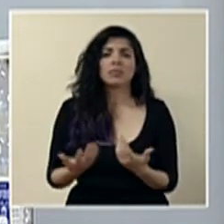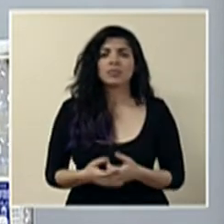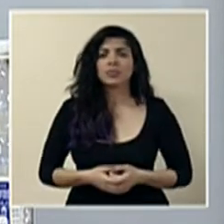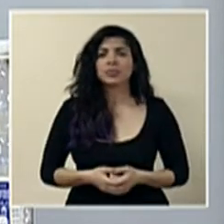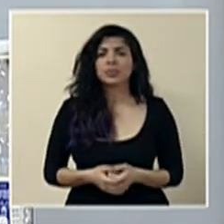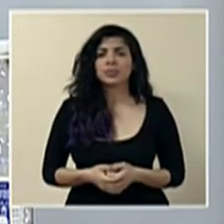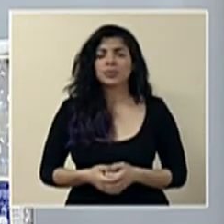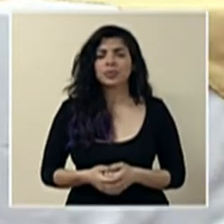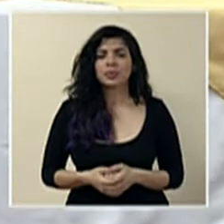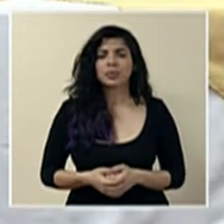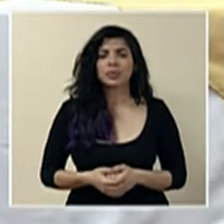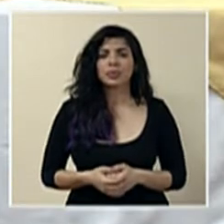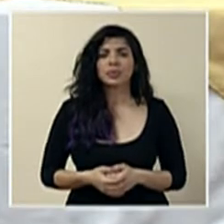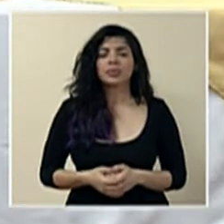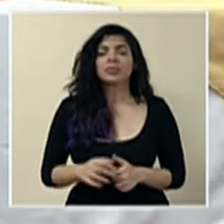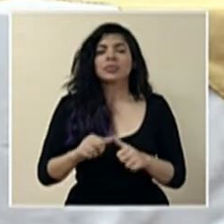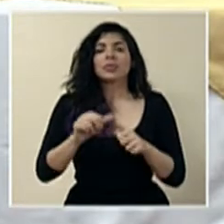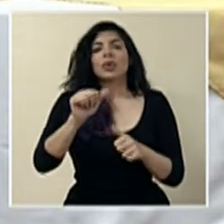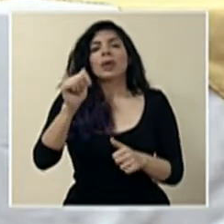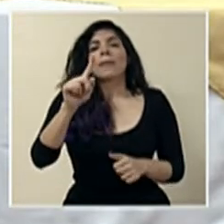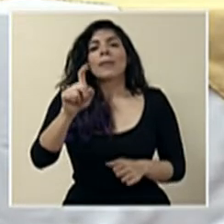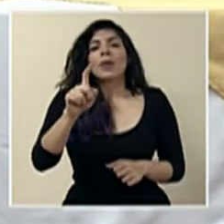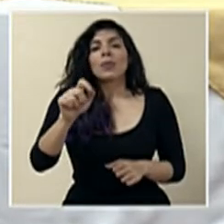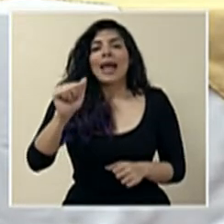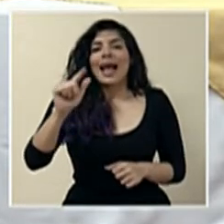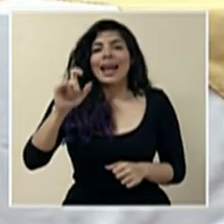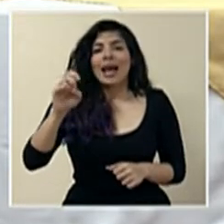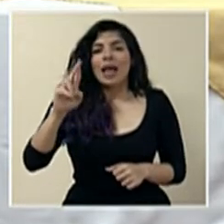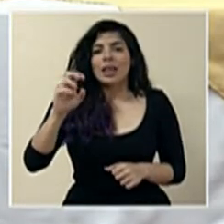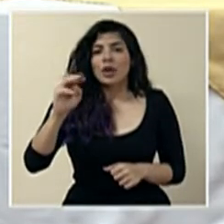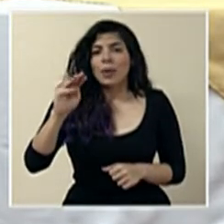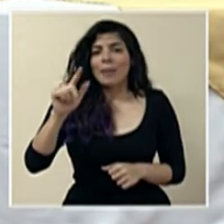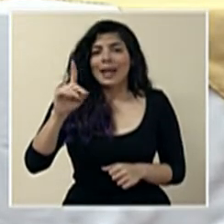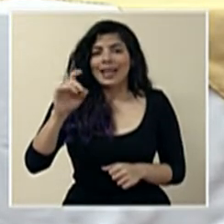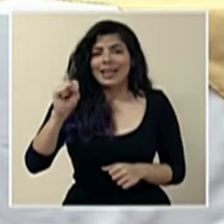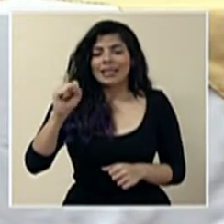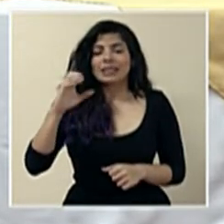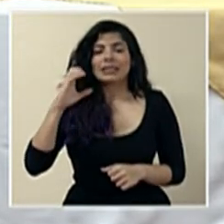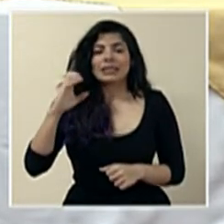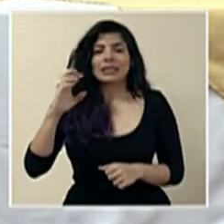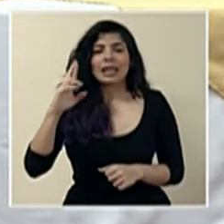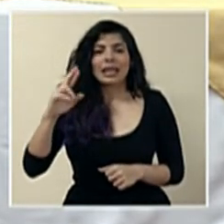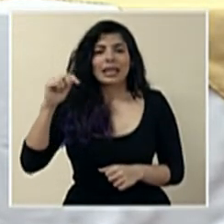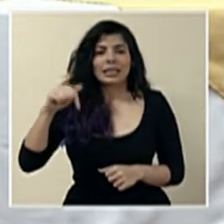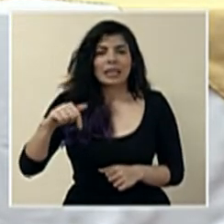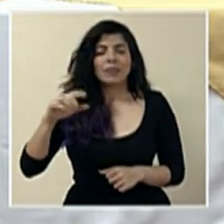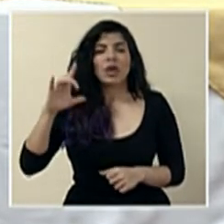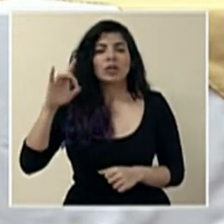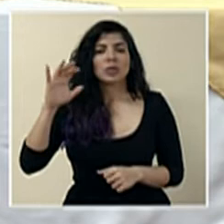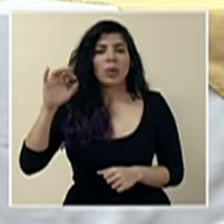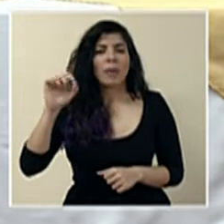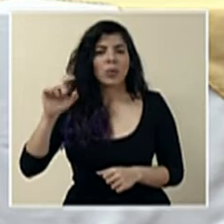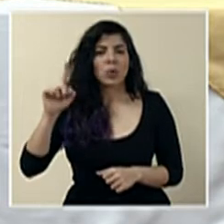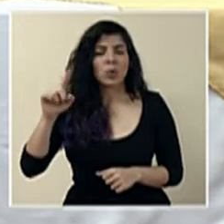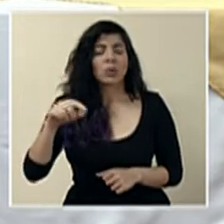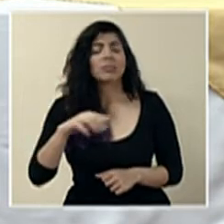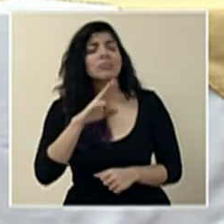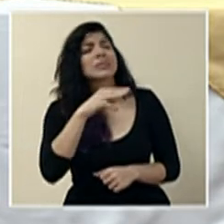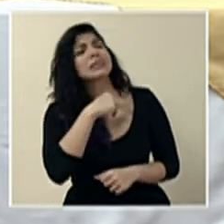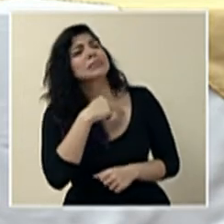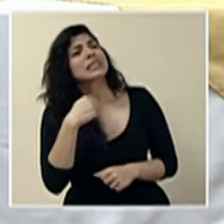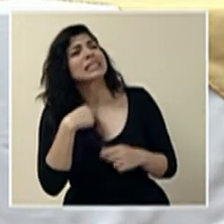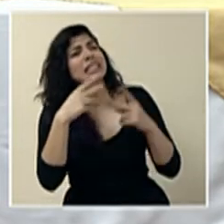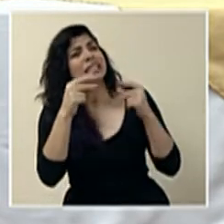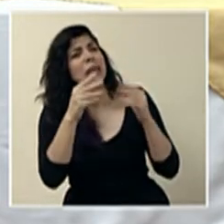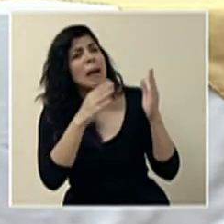momentos. Continuamos con las consultas de Alejandro Meléndez de CRC 89.1. ¿Tiene contemplado Hacienda la pérdida